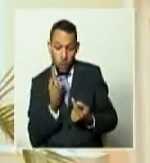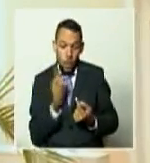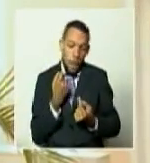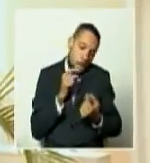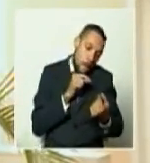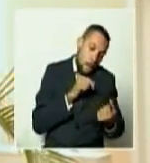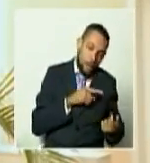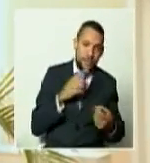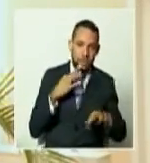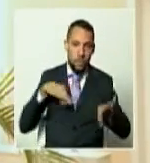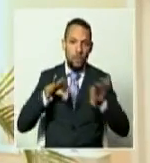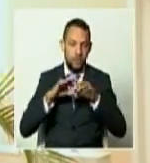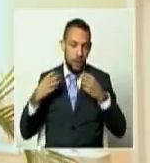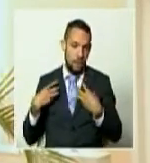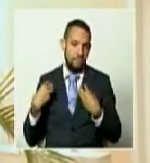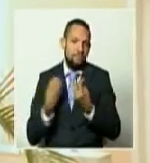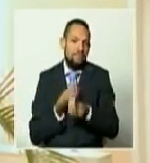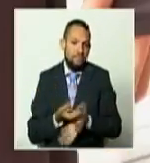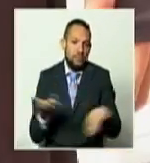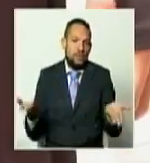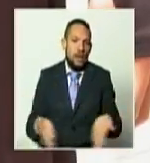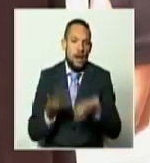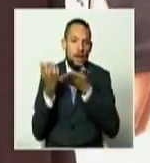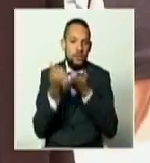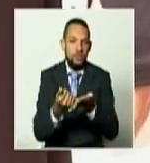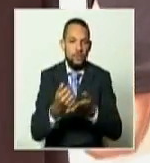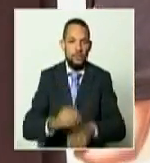que se surgió para crear ese Fashion Time.